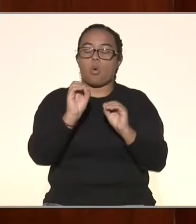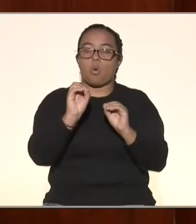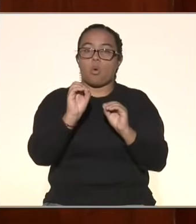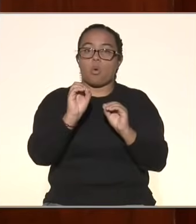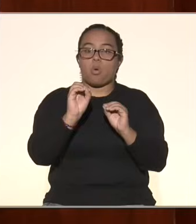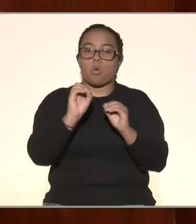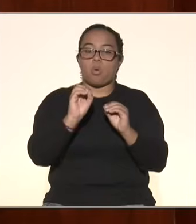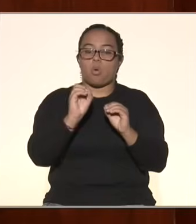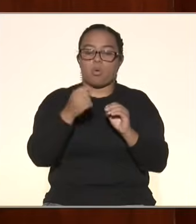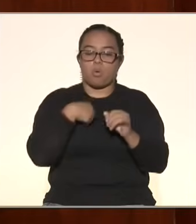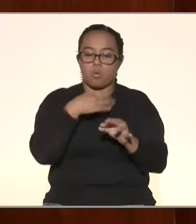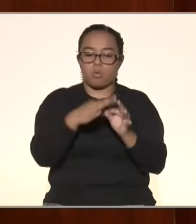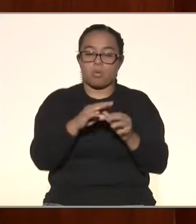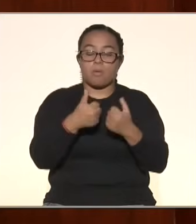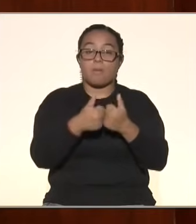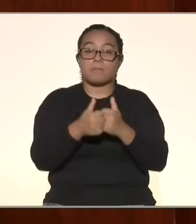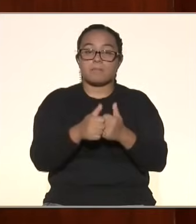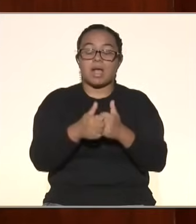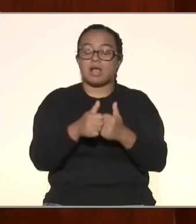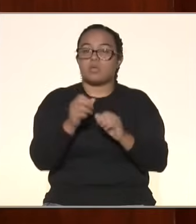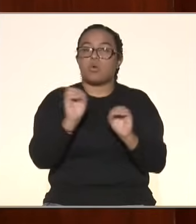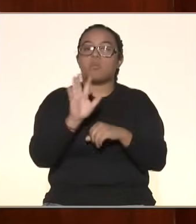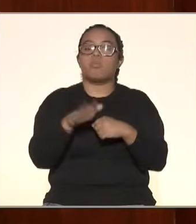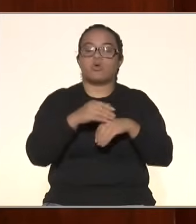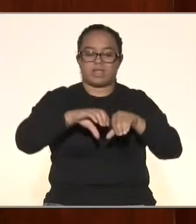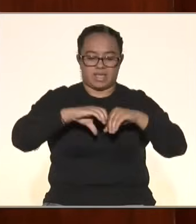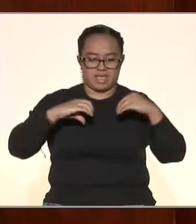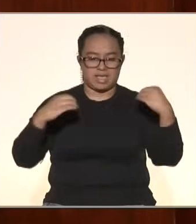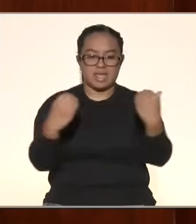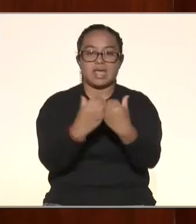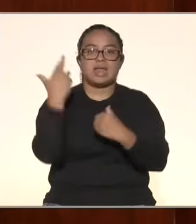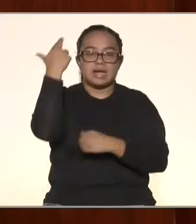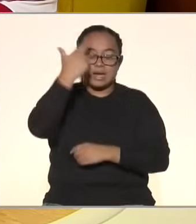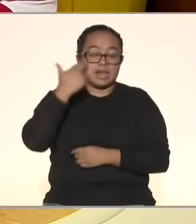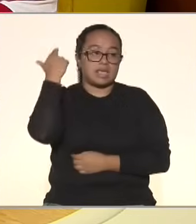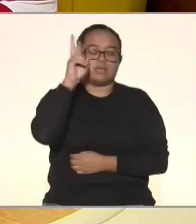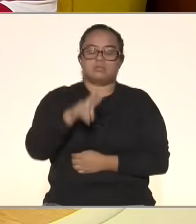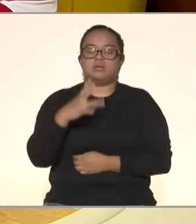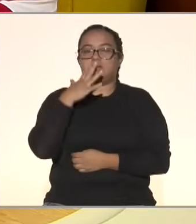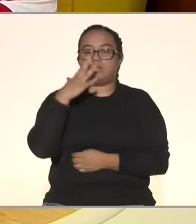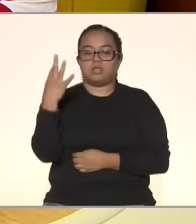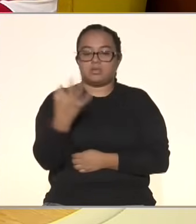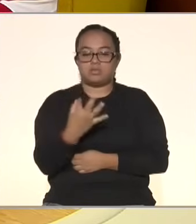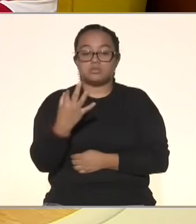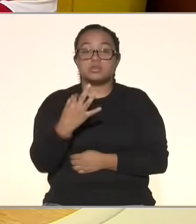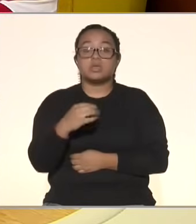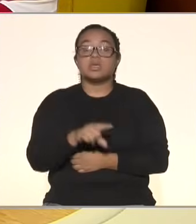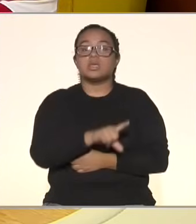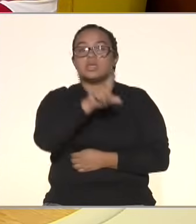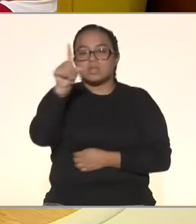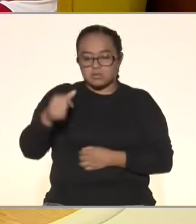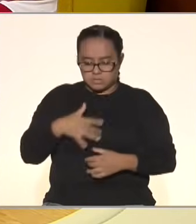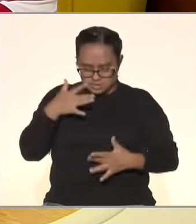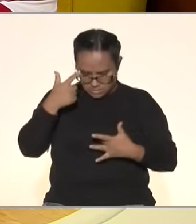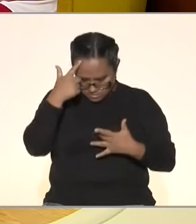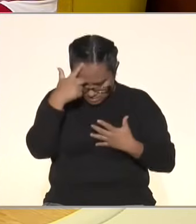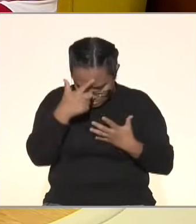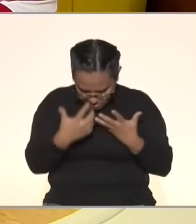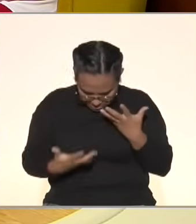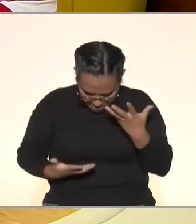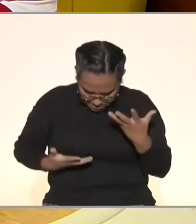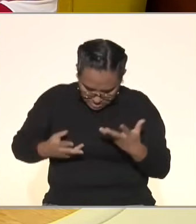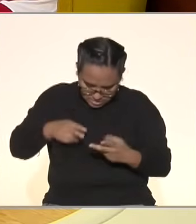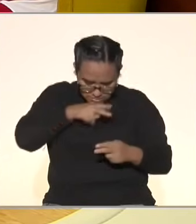comer pan porque pues la rosca de Reyes está muy rica y todo eso. Y entonces ya empieza esa frustración de no